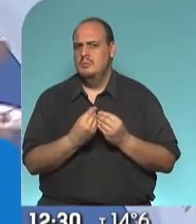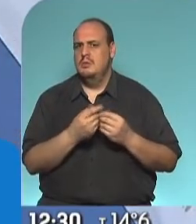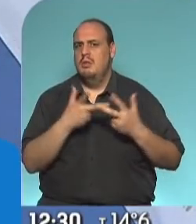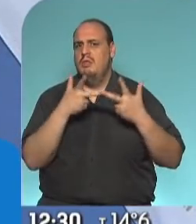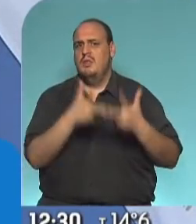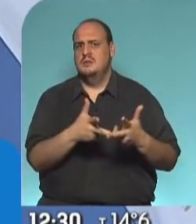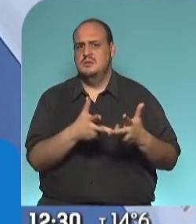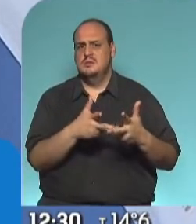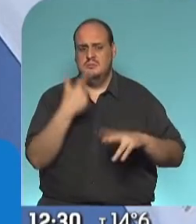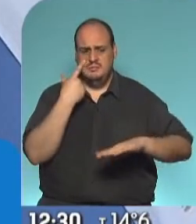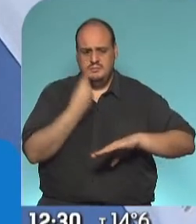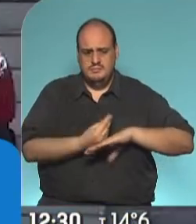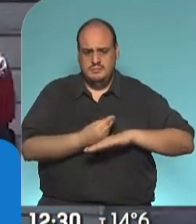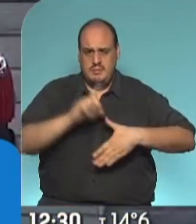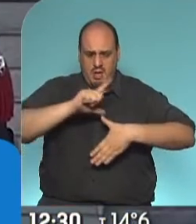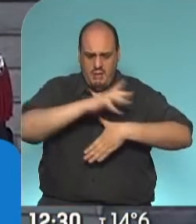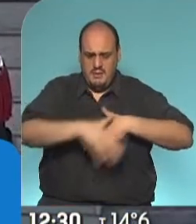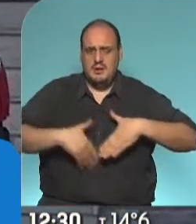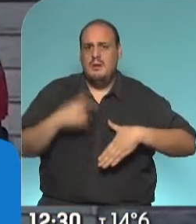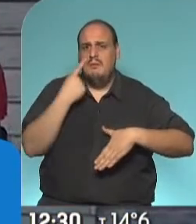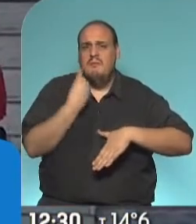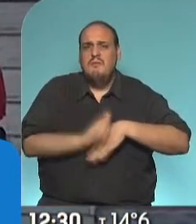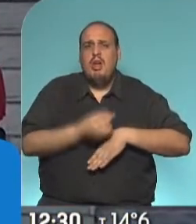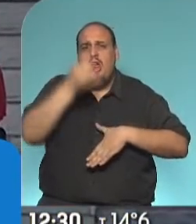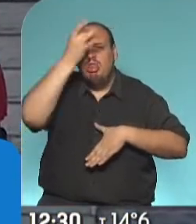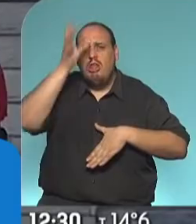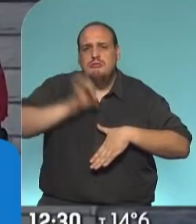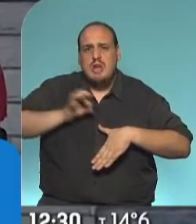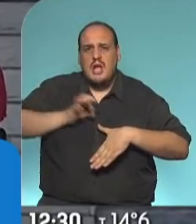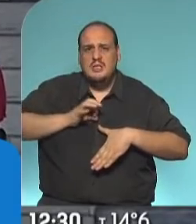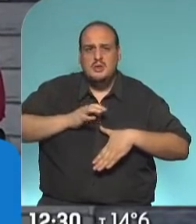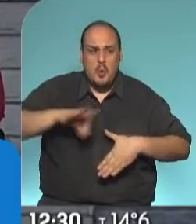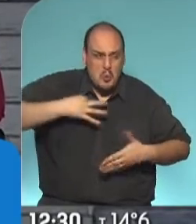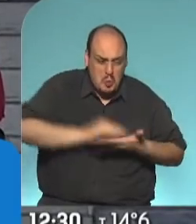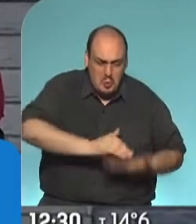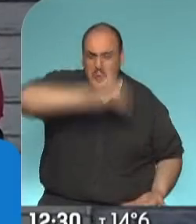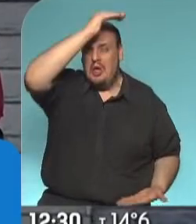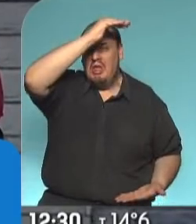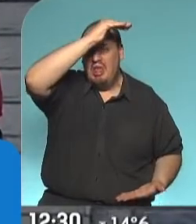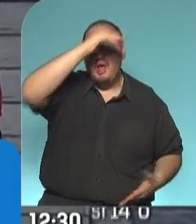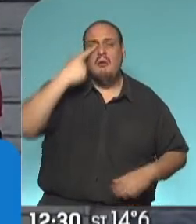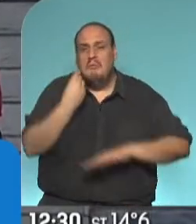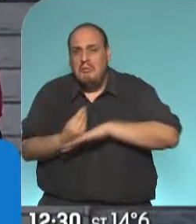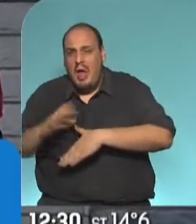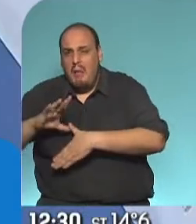solo 12 años en nuestro continente, de toda su vida extensa.